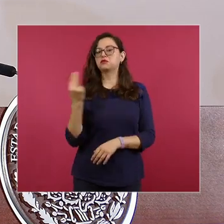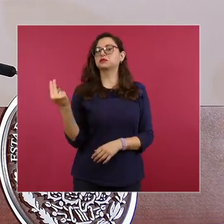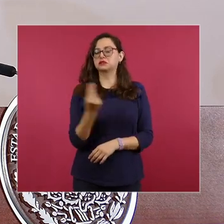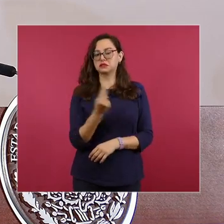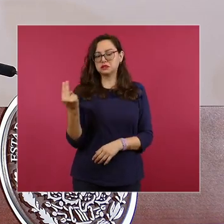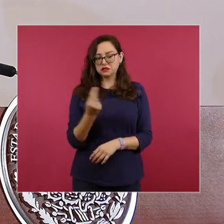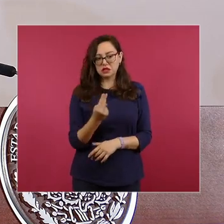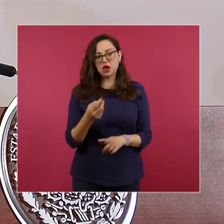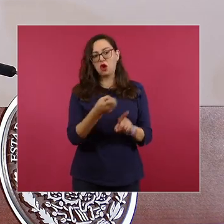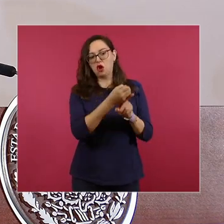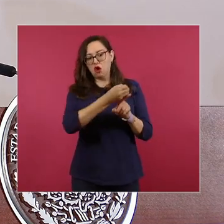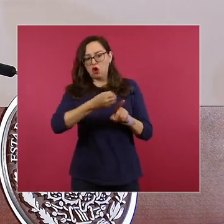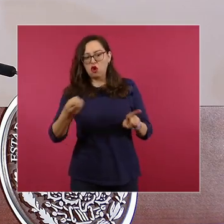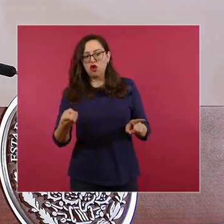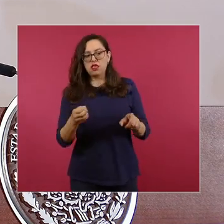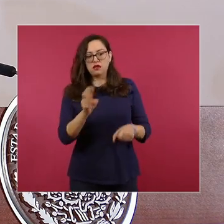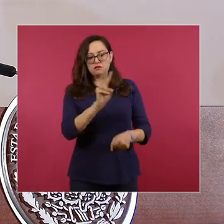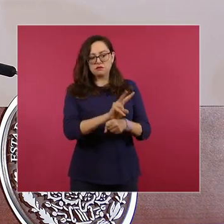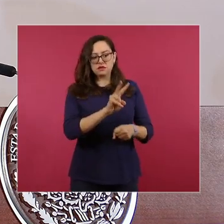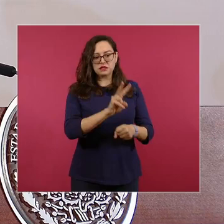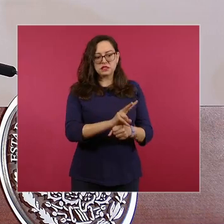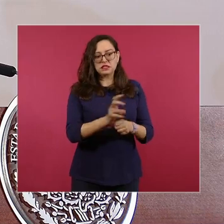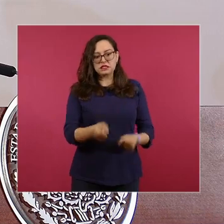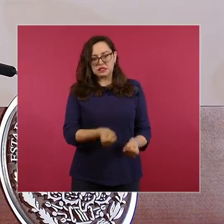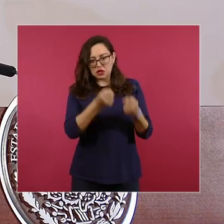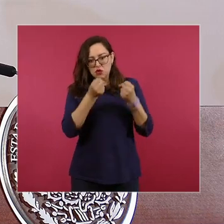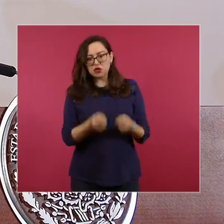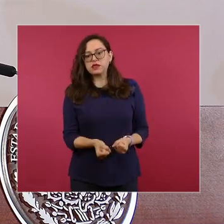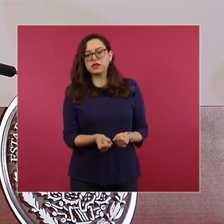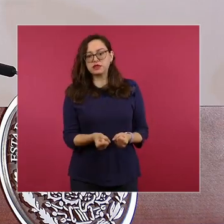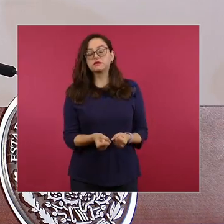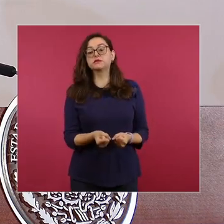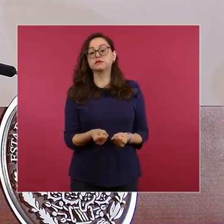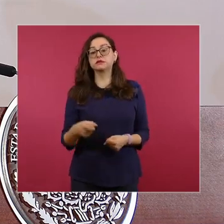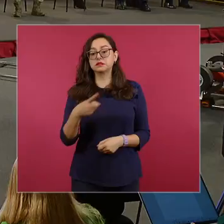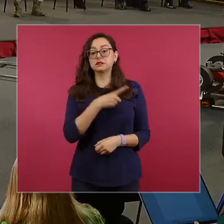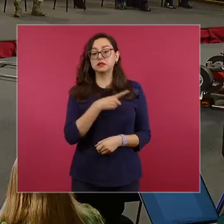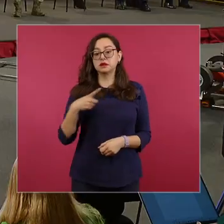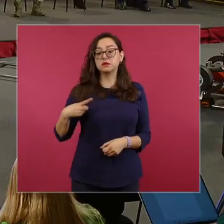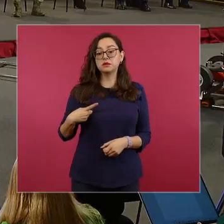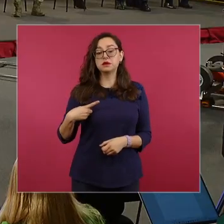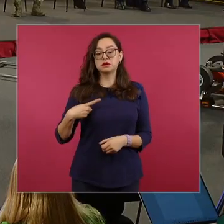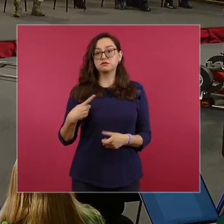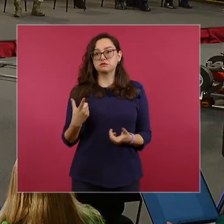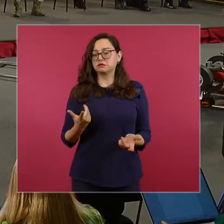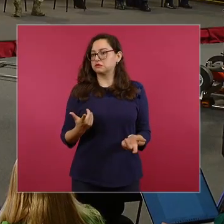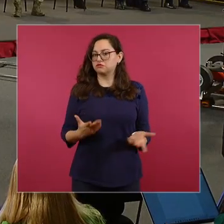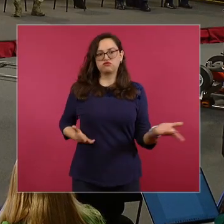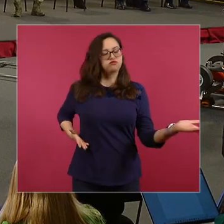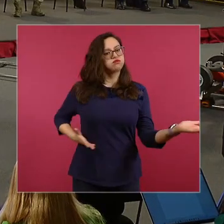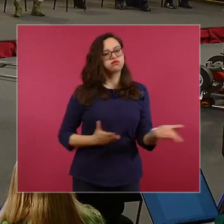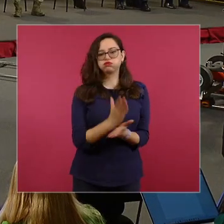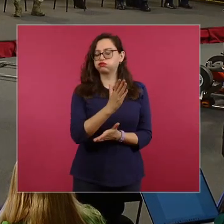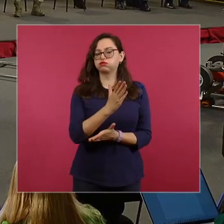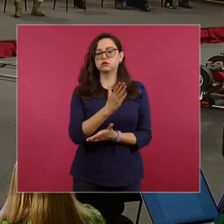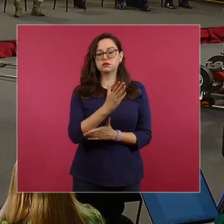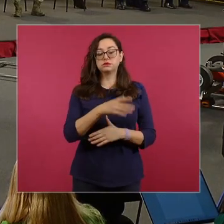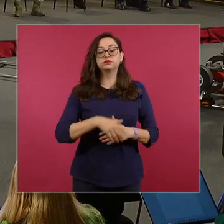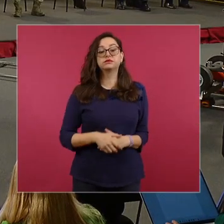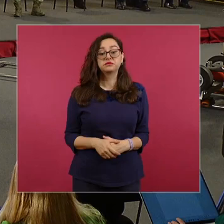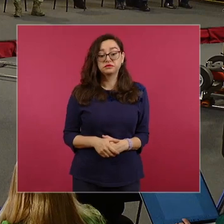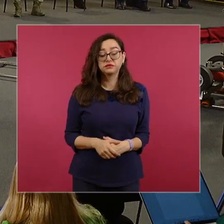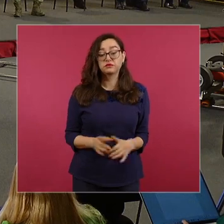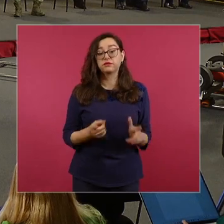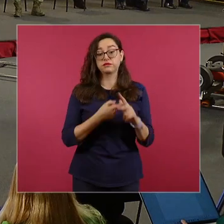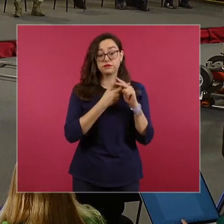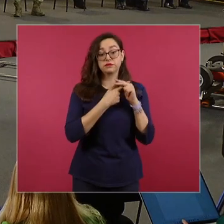es, en condiciones de emergencia, soluciones extraordinarias. Como se dijo desde el principio, se realizó un